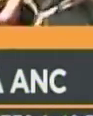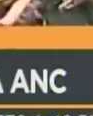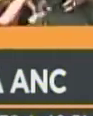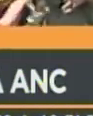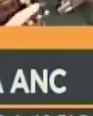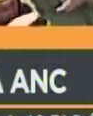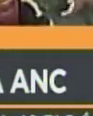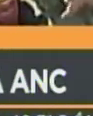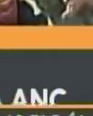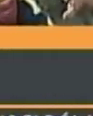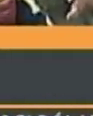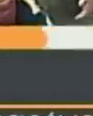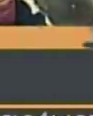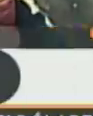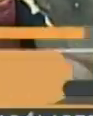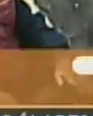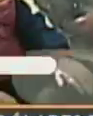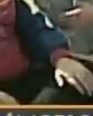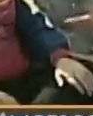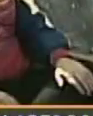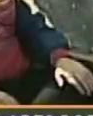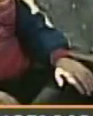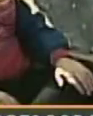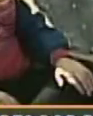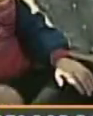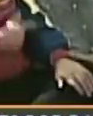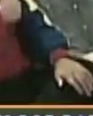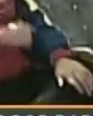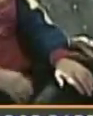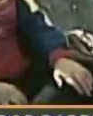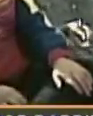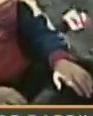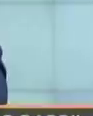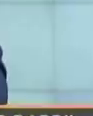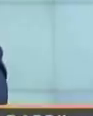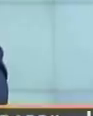bueno, lo que es un mandato del pueblo y lo que ha sido una tarea que nos ha dado el presidente Nicolás Maduro, hijo del comandante.